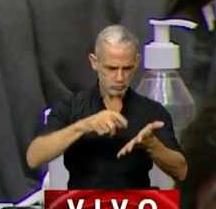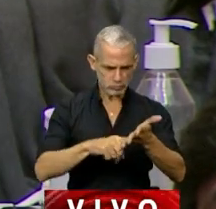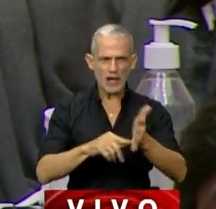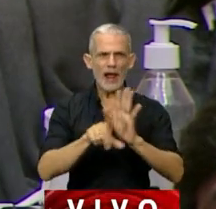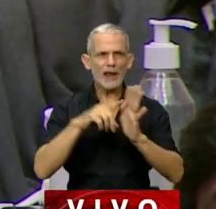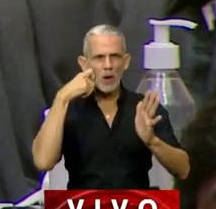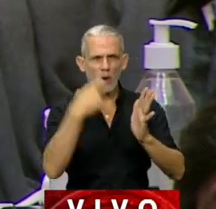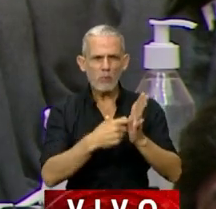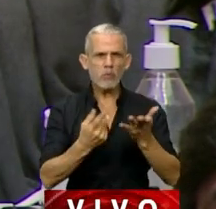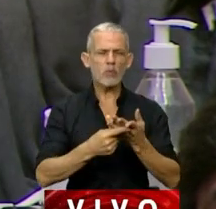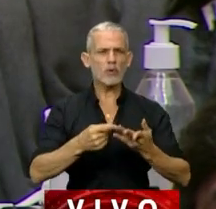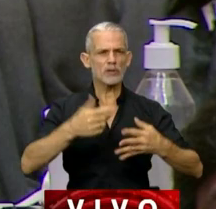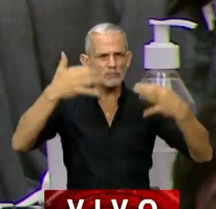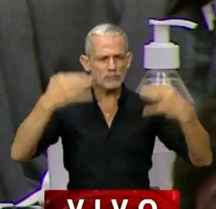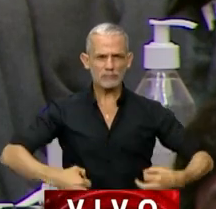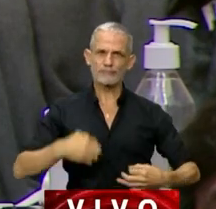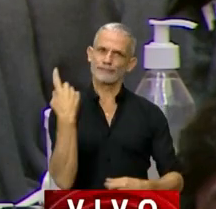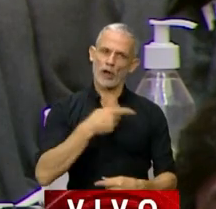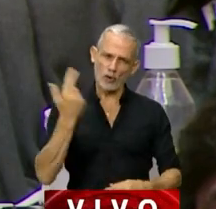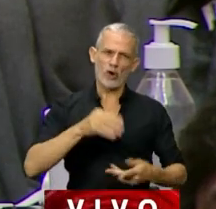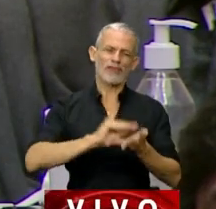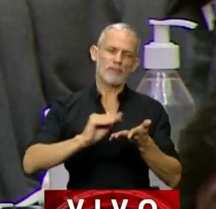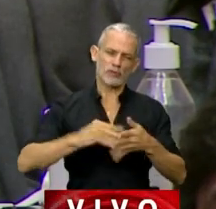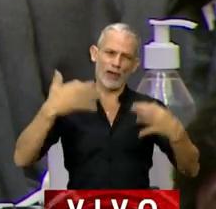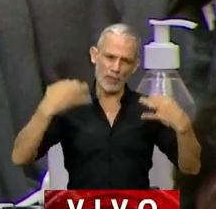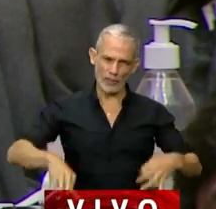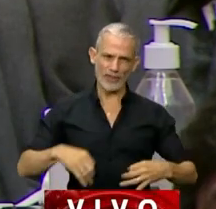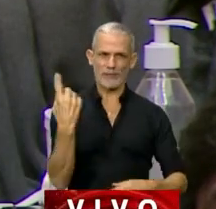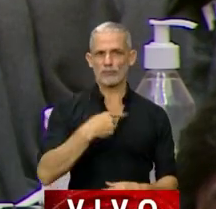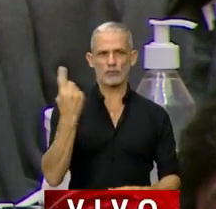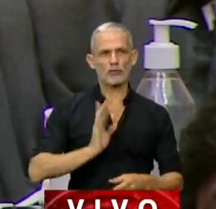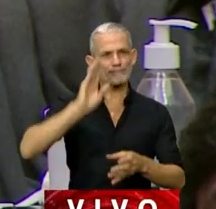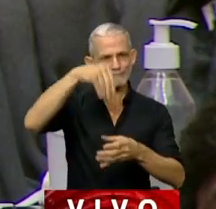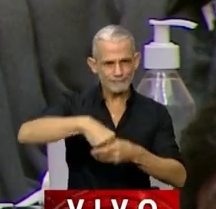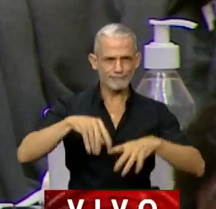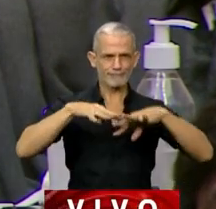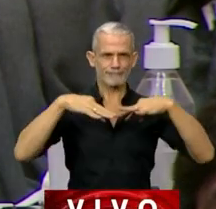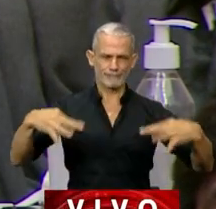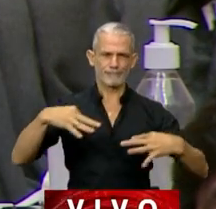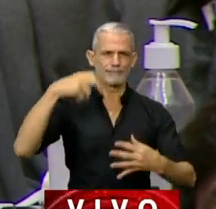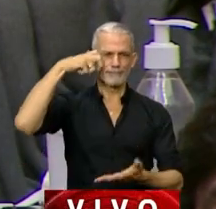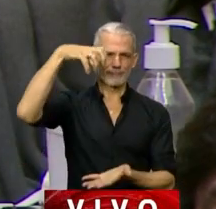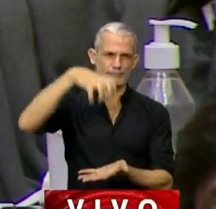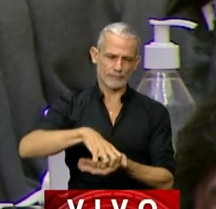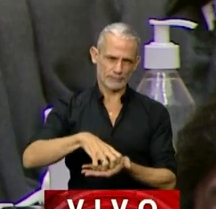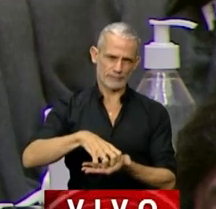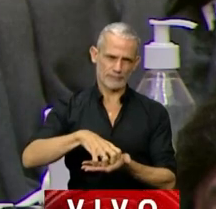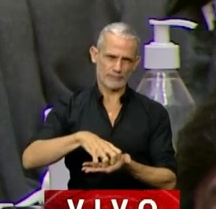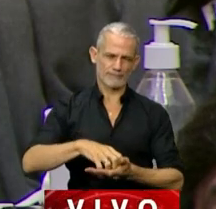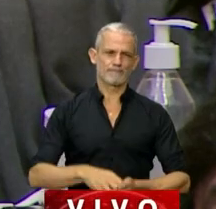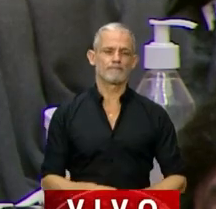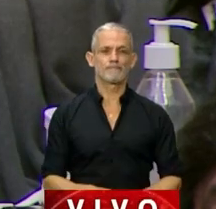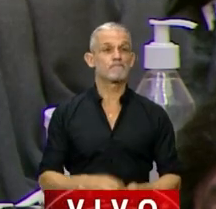las leyes y el decoro que debemos guardar todos y todas las que formamos parte de este poder